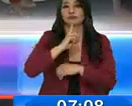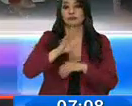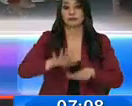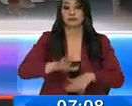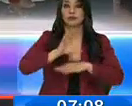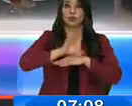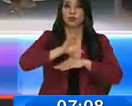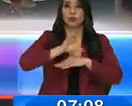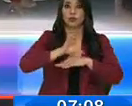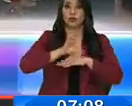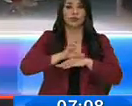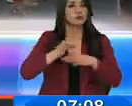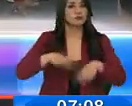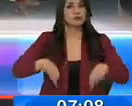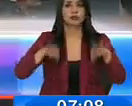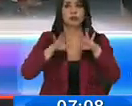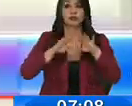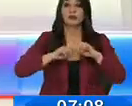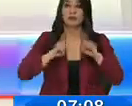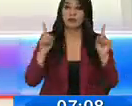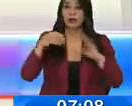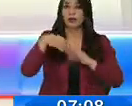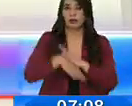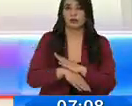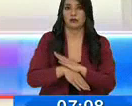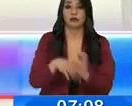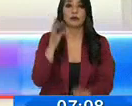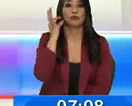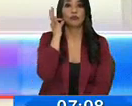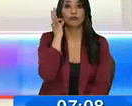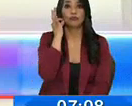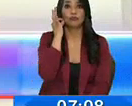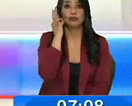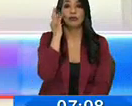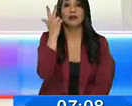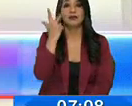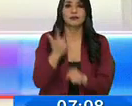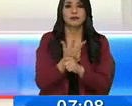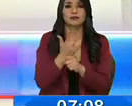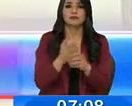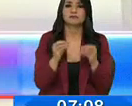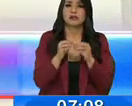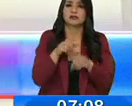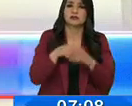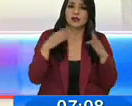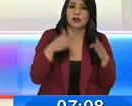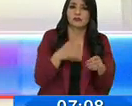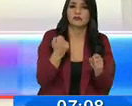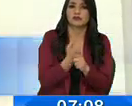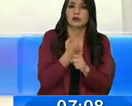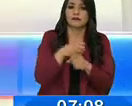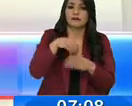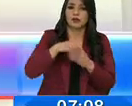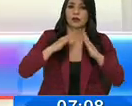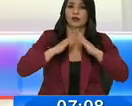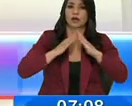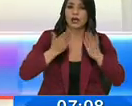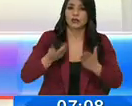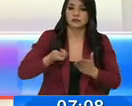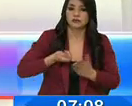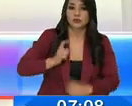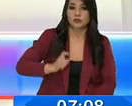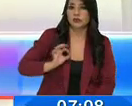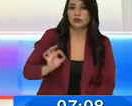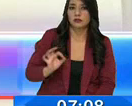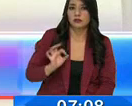las cifras marcan un retroceso. Las mujeres dedican 3 veces más de tiempo al trabajo doméstico no remunerado